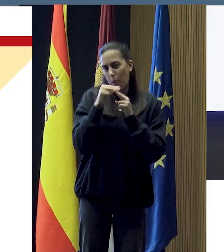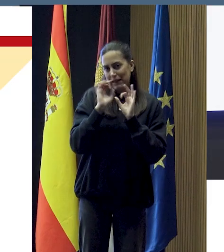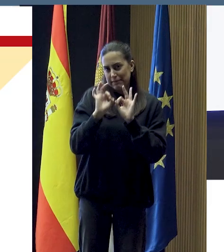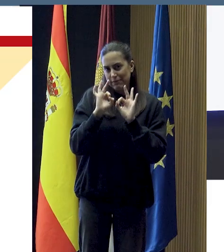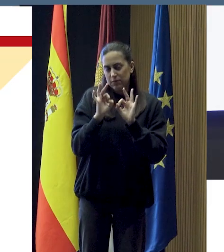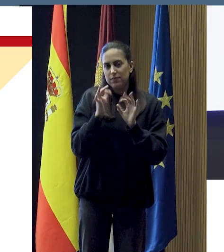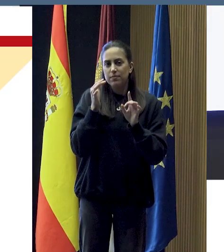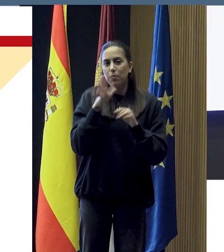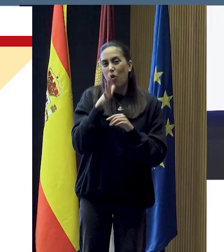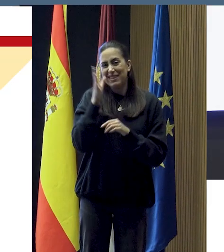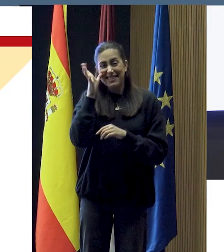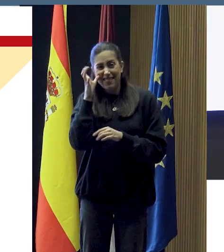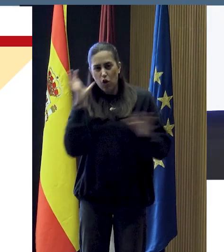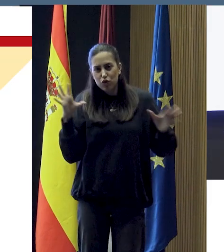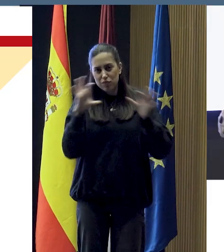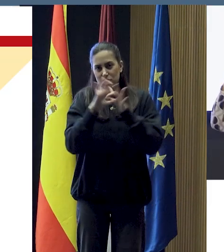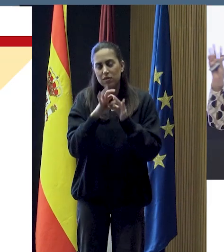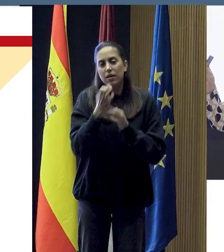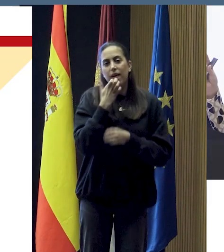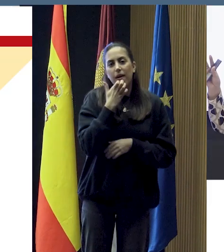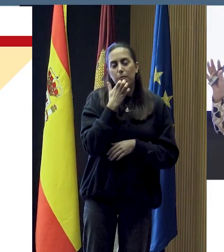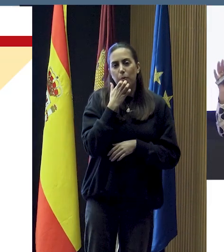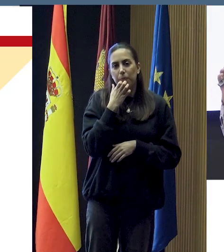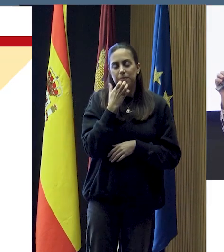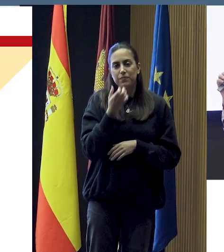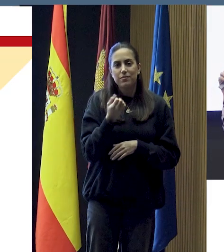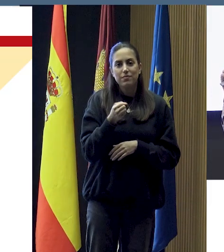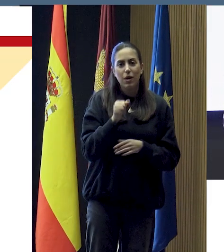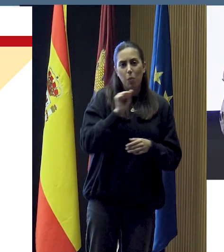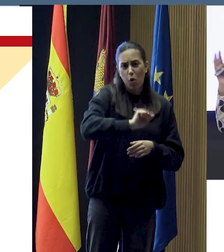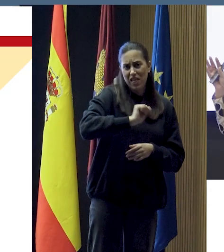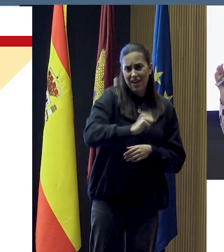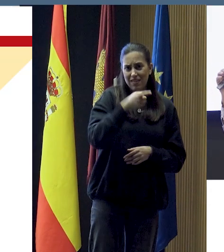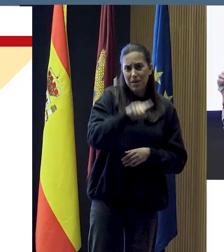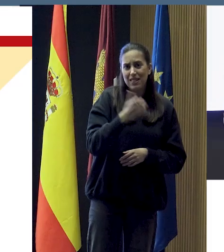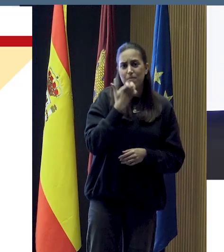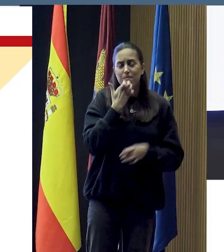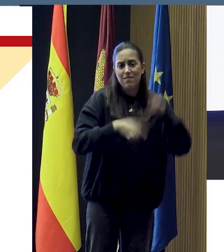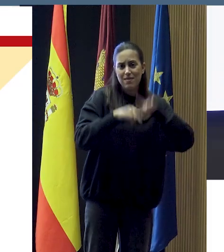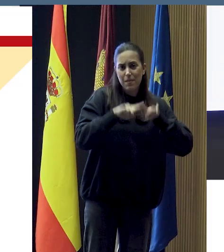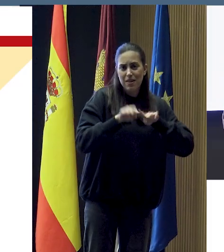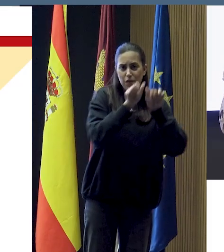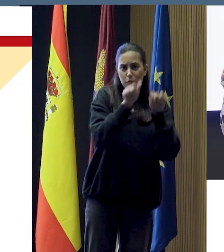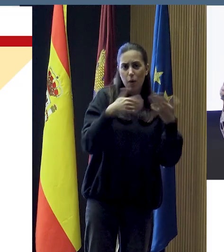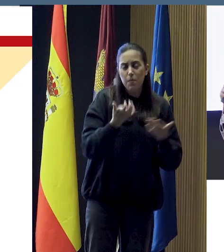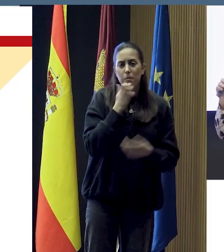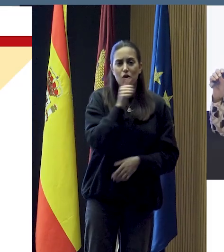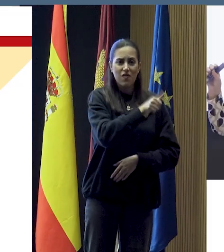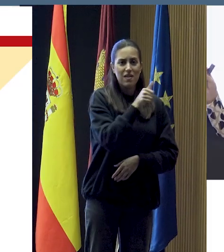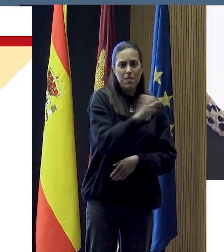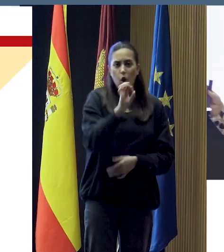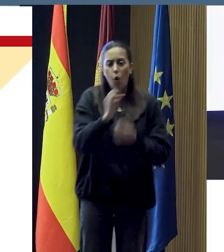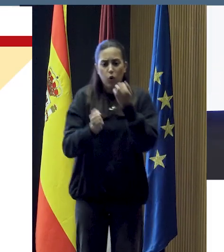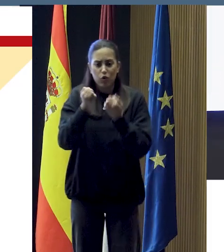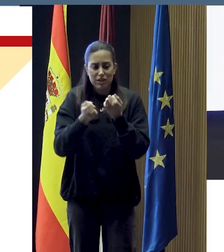nuestros sentidos, ¿vale? Por ejemplo, si oímos una bocina, pues también, dependiendo del tipo de bocina, sabemos que es un timbre o que es la bocina de un